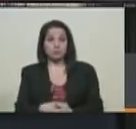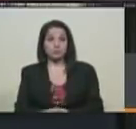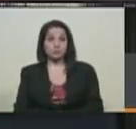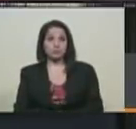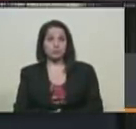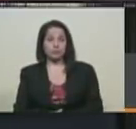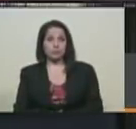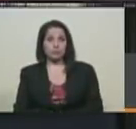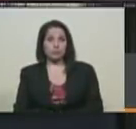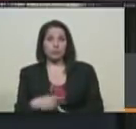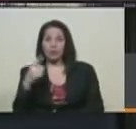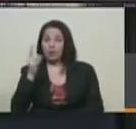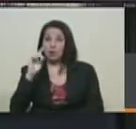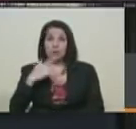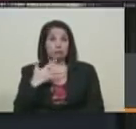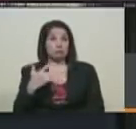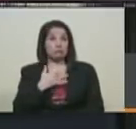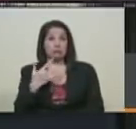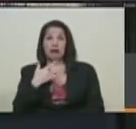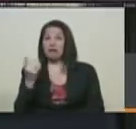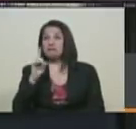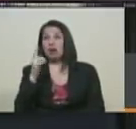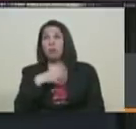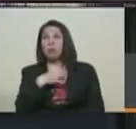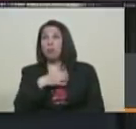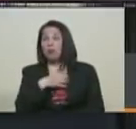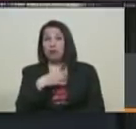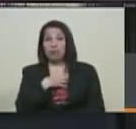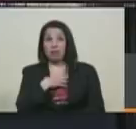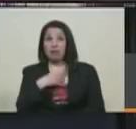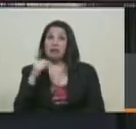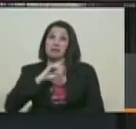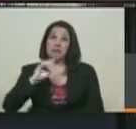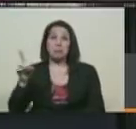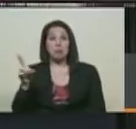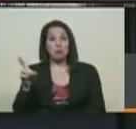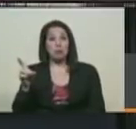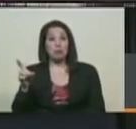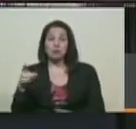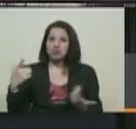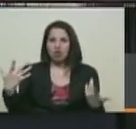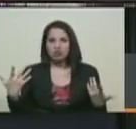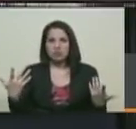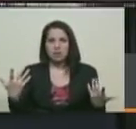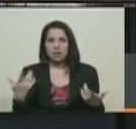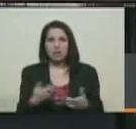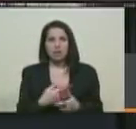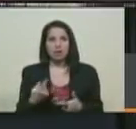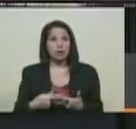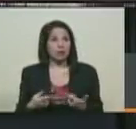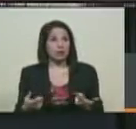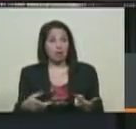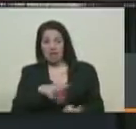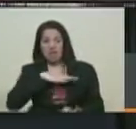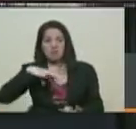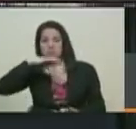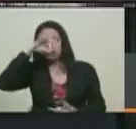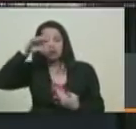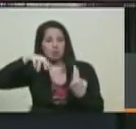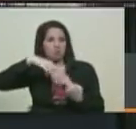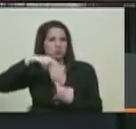No se sienta con, eso no se puede, eso tampoco, y eso tampoco. Entonces, ¿dónde está el espíritu